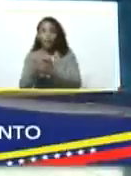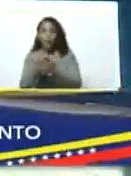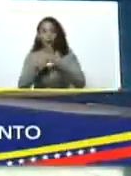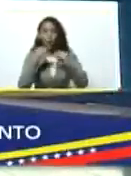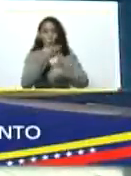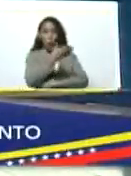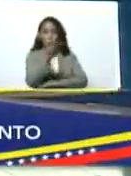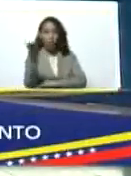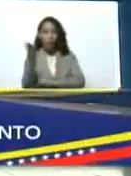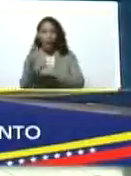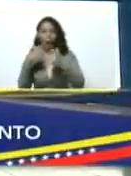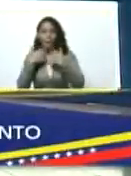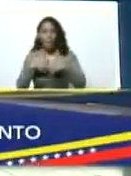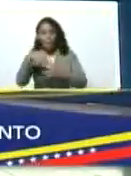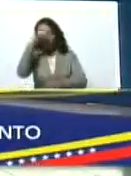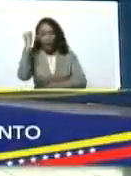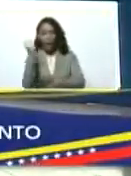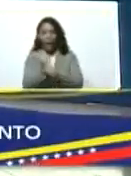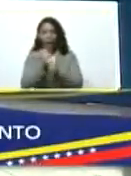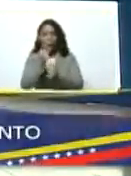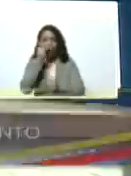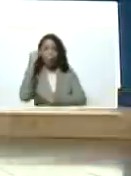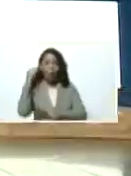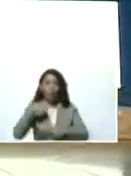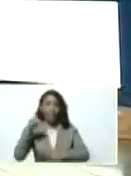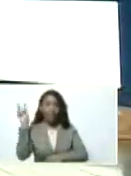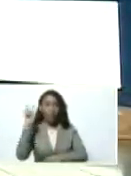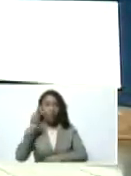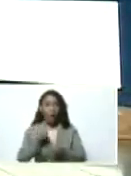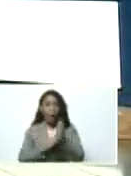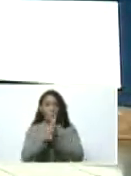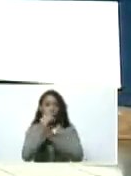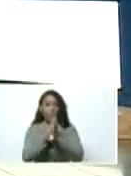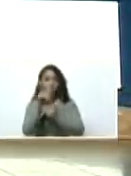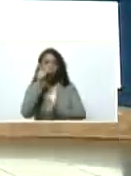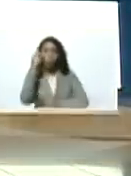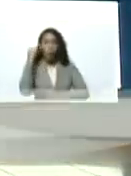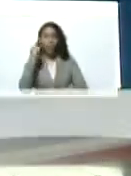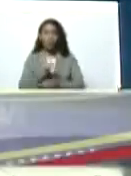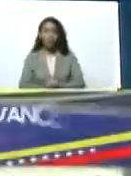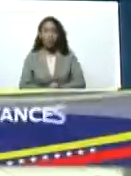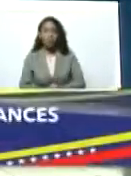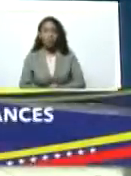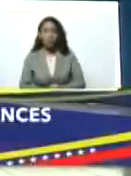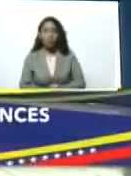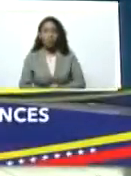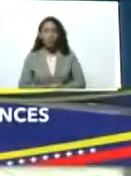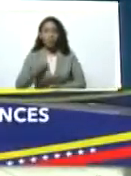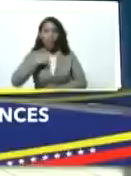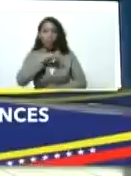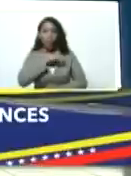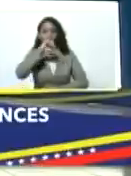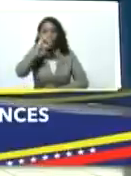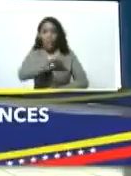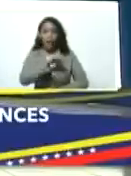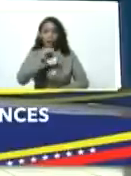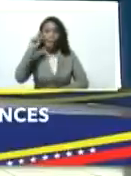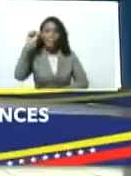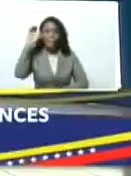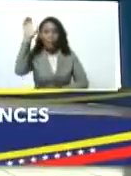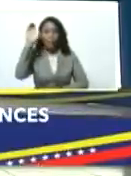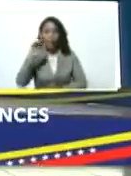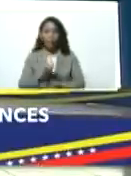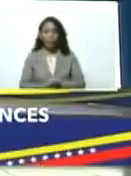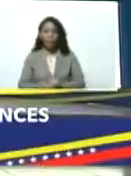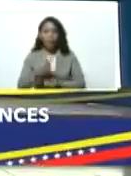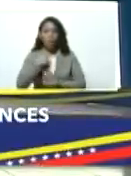ustedes, empresarios y empresarias de Venezuela, emprendedores y emprendedoras de nuestra amada patria, y